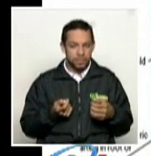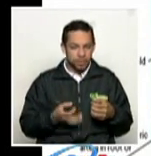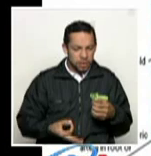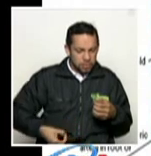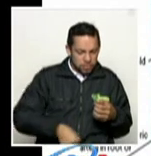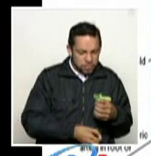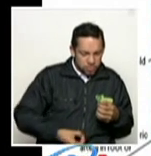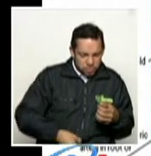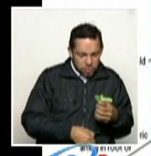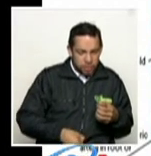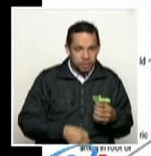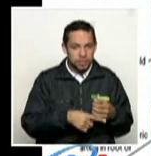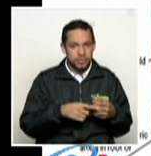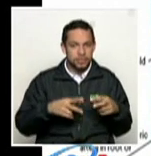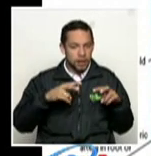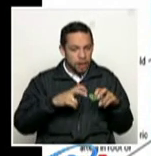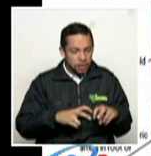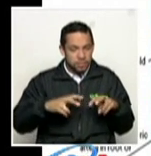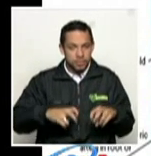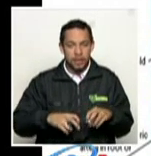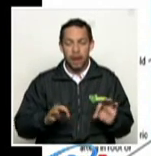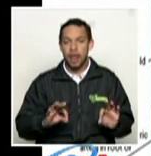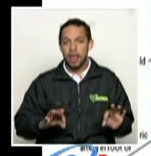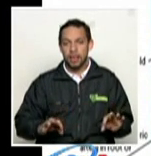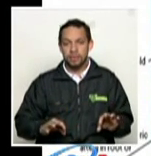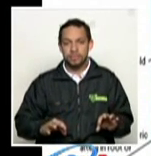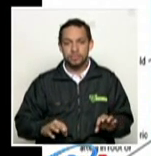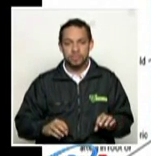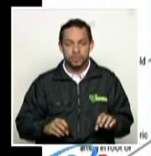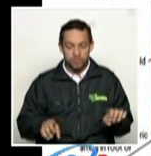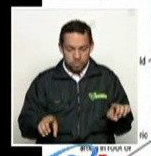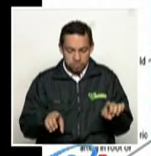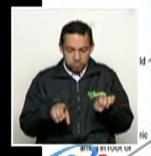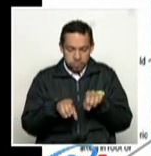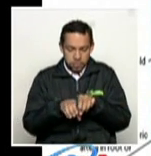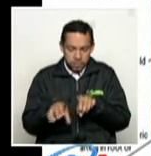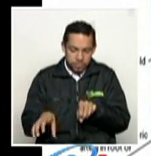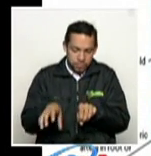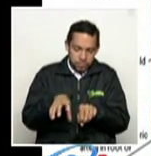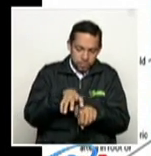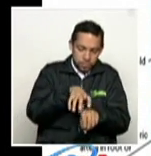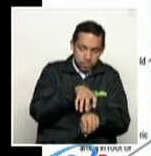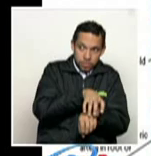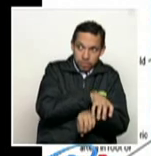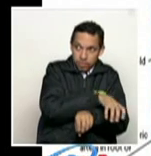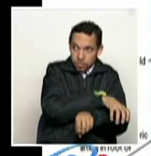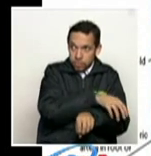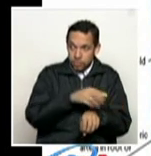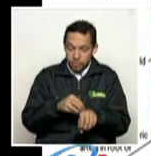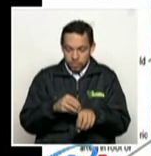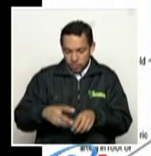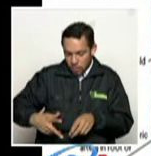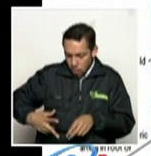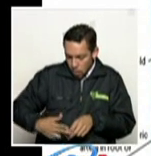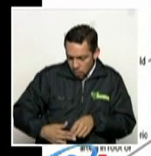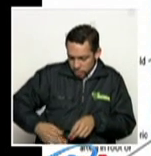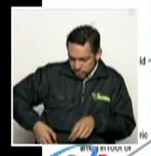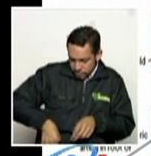para los hongos, para no sé qué. Nada de eso tenía. Tenía el dolor. Ahí ven el intestino ustedes, le tuvieron que quitar ese pedazo de